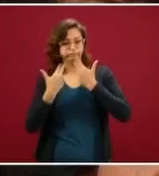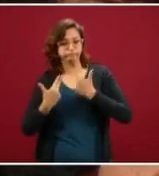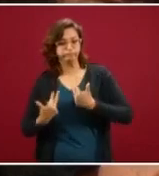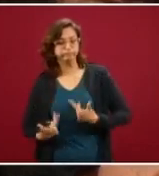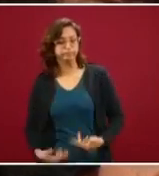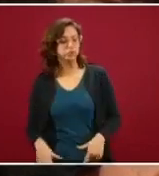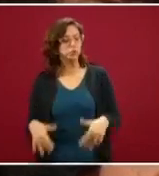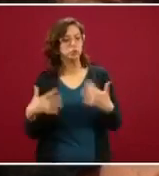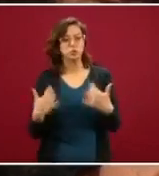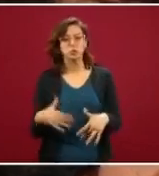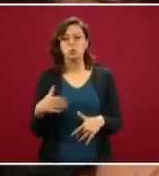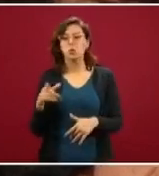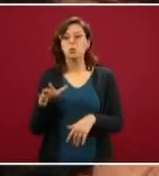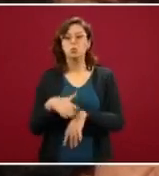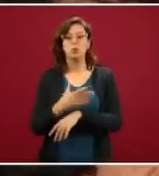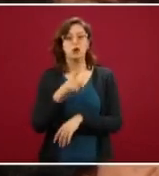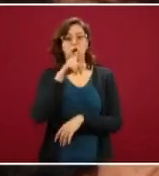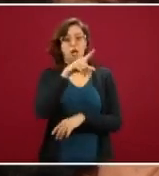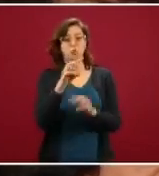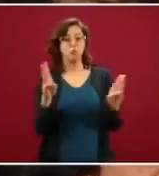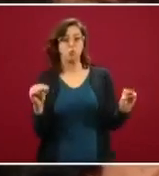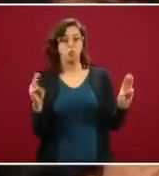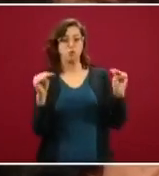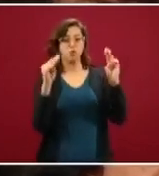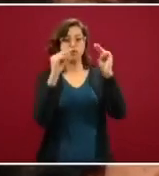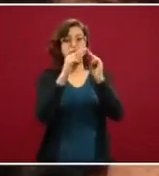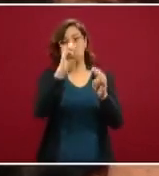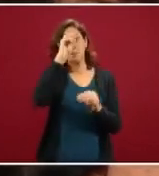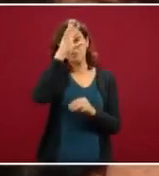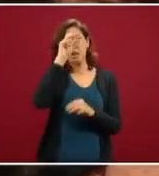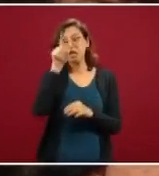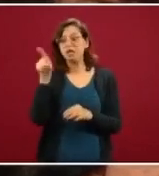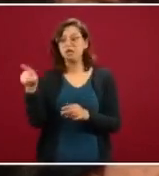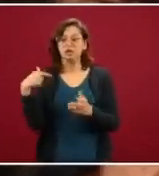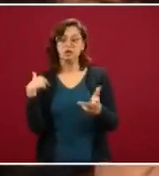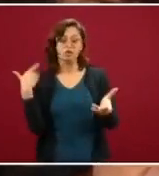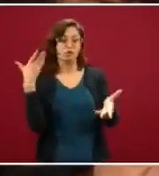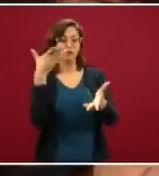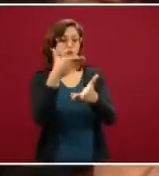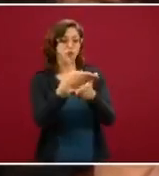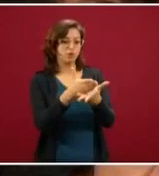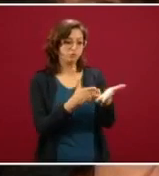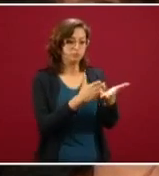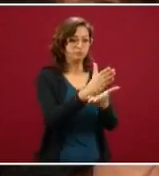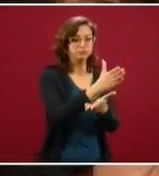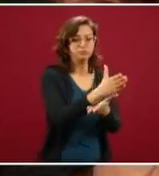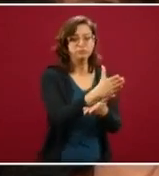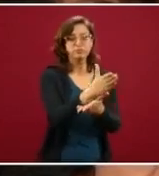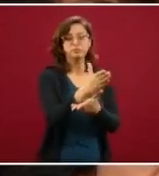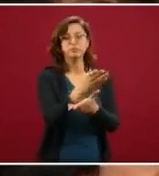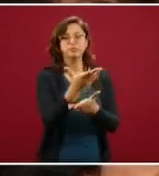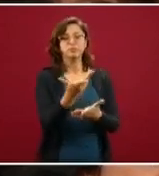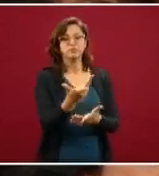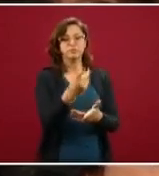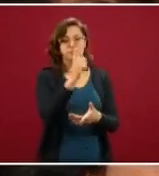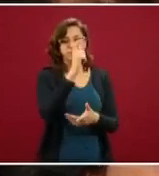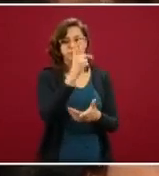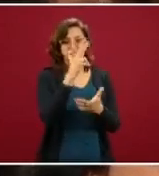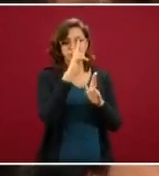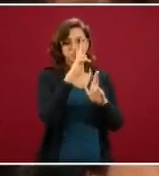a la mina, no la dejaron entrar porque pues como ahí están